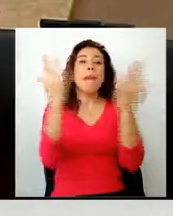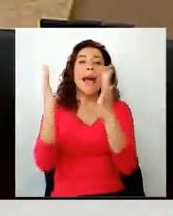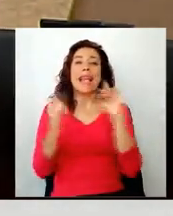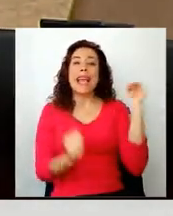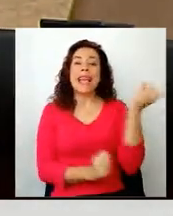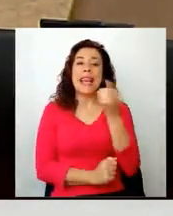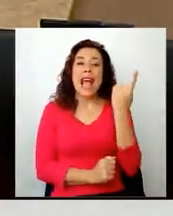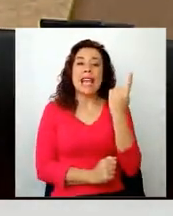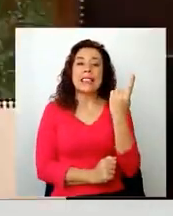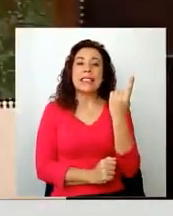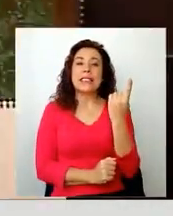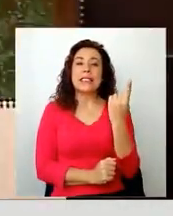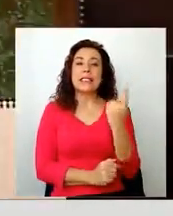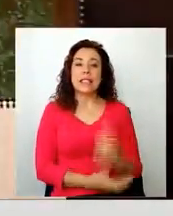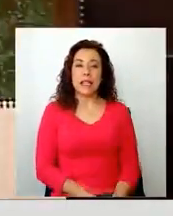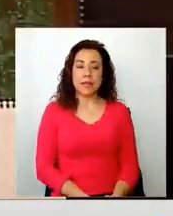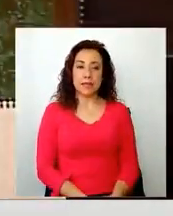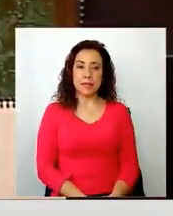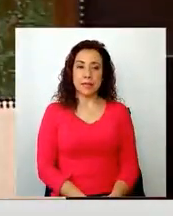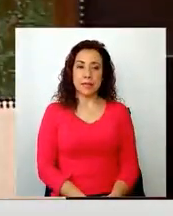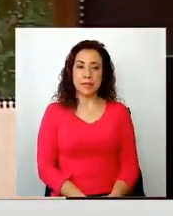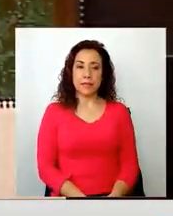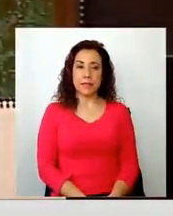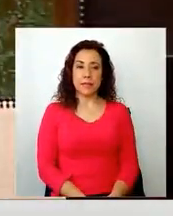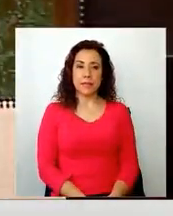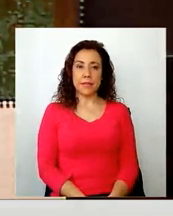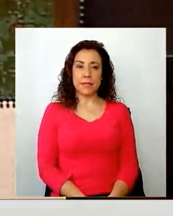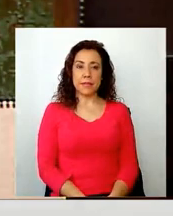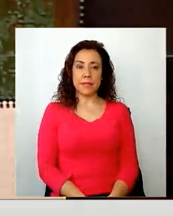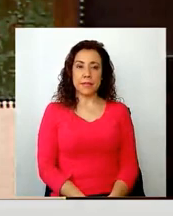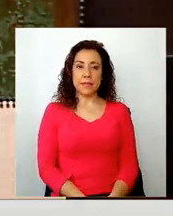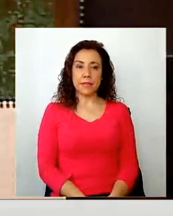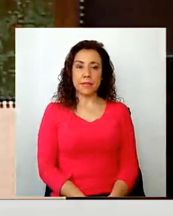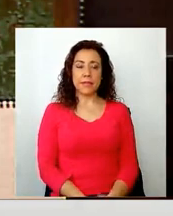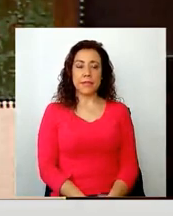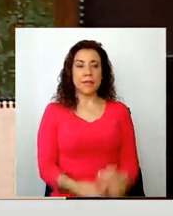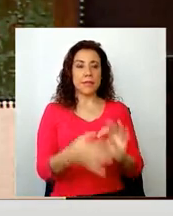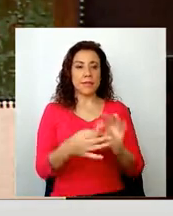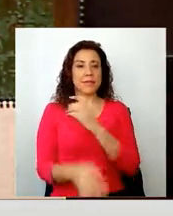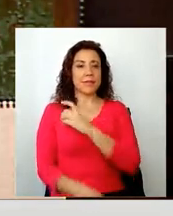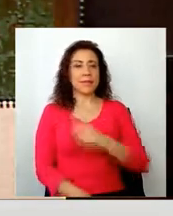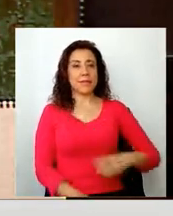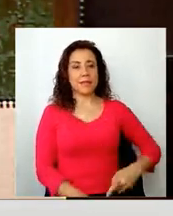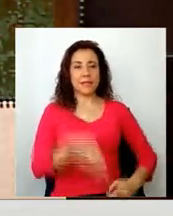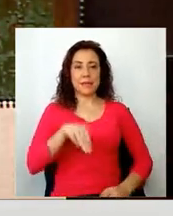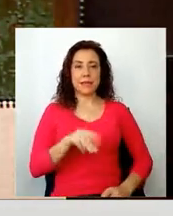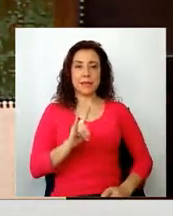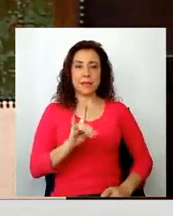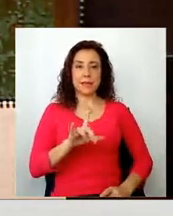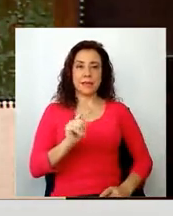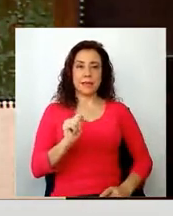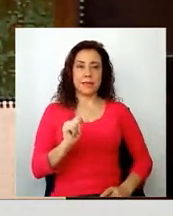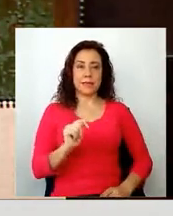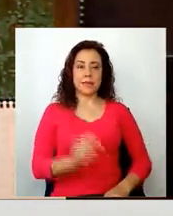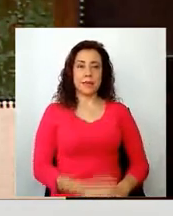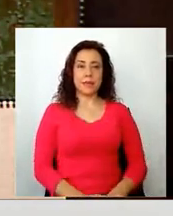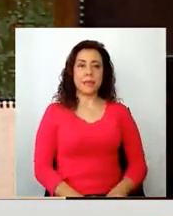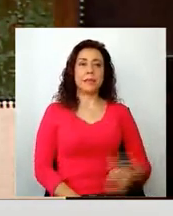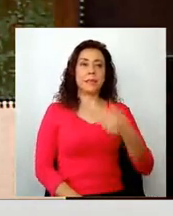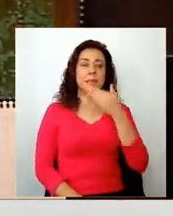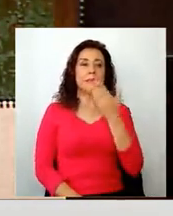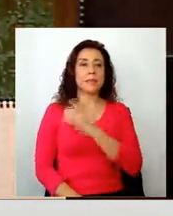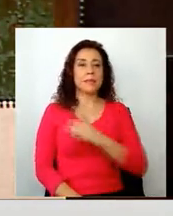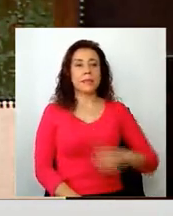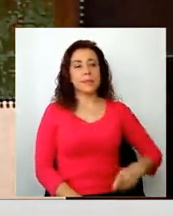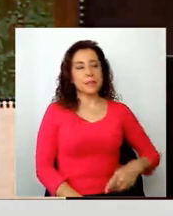bien Muchas gracias diputado mulette a continuación tiene la palabra el diputado leónidas